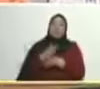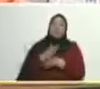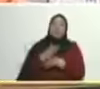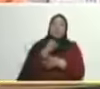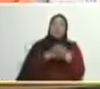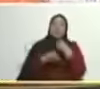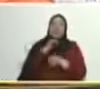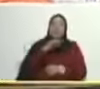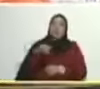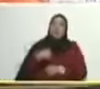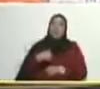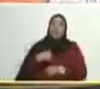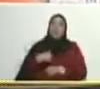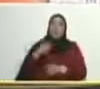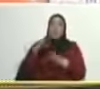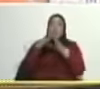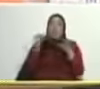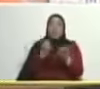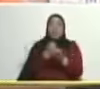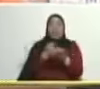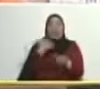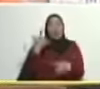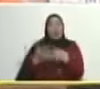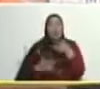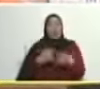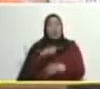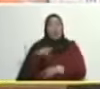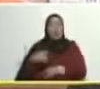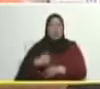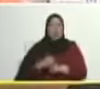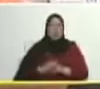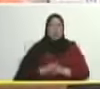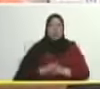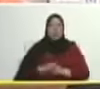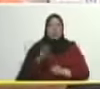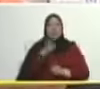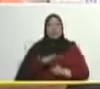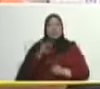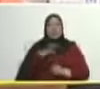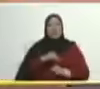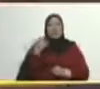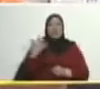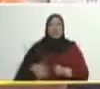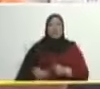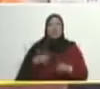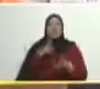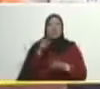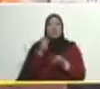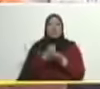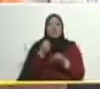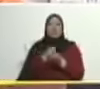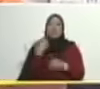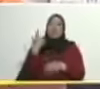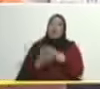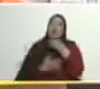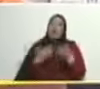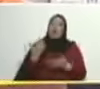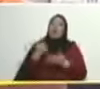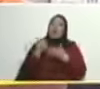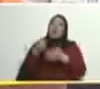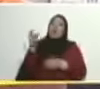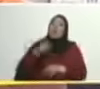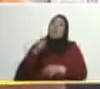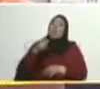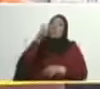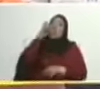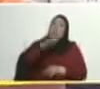seguridad alimentaria y todo esto se ha incluido en la agenda del ALBA. Tenemos este llamado por la seguridad alimentaria y tenemos